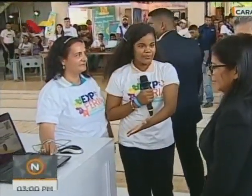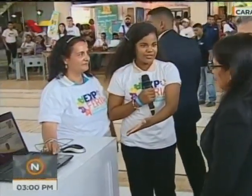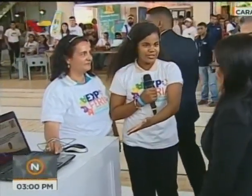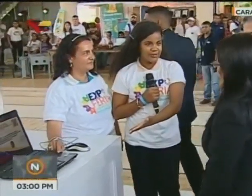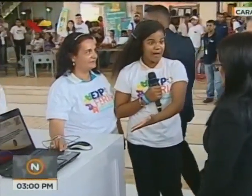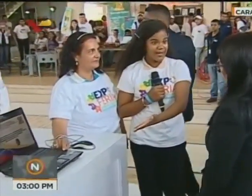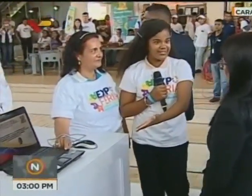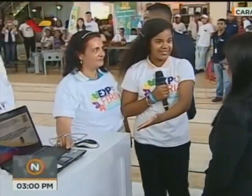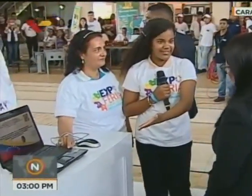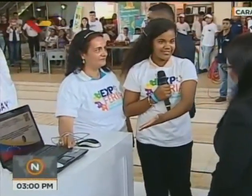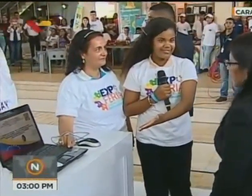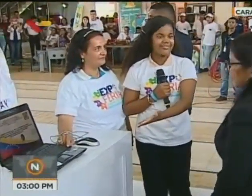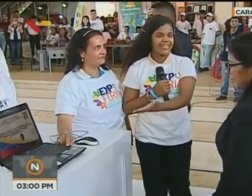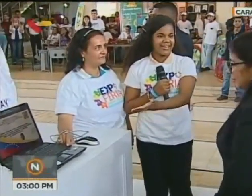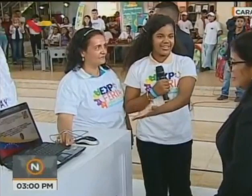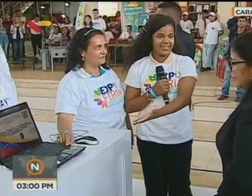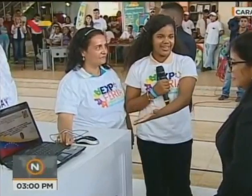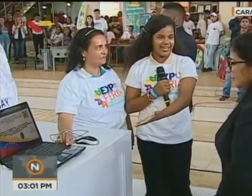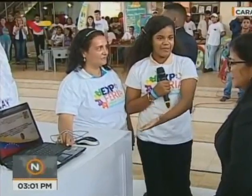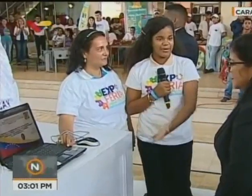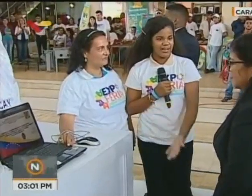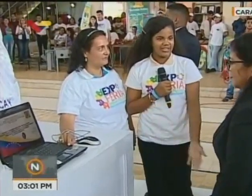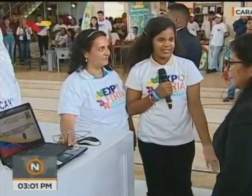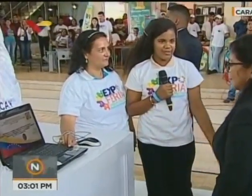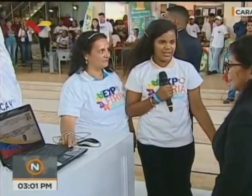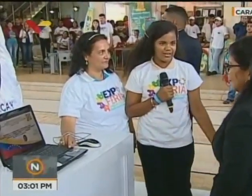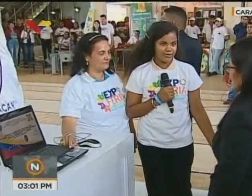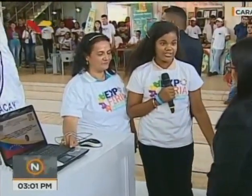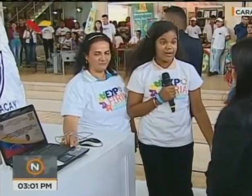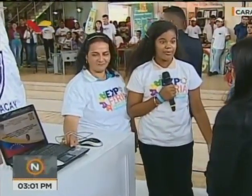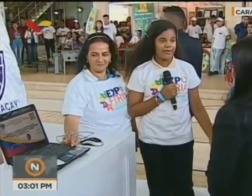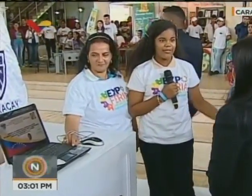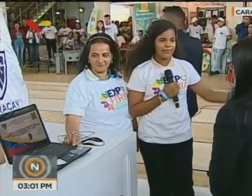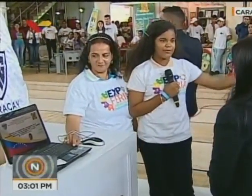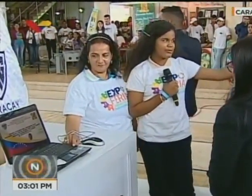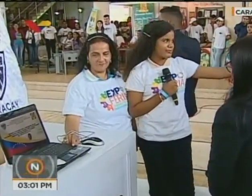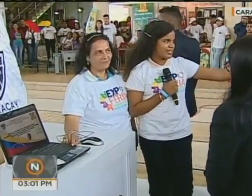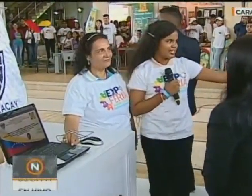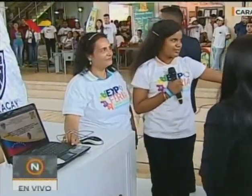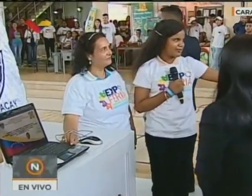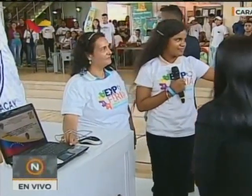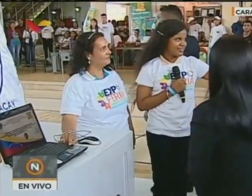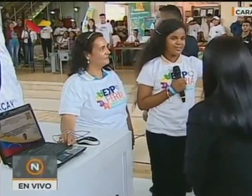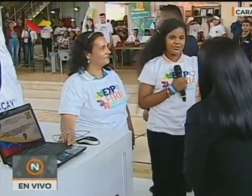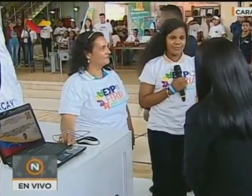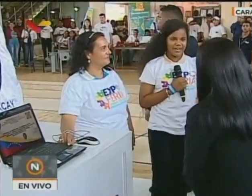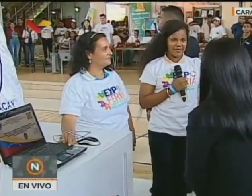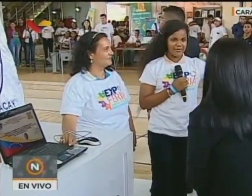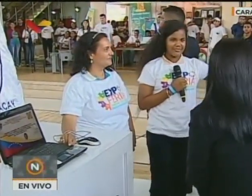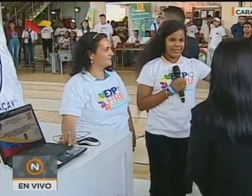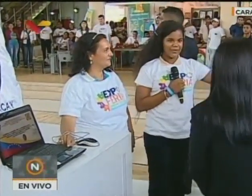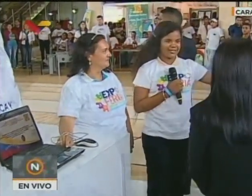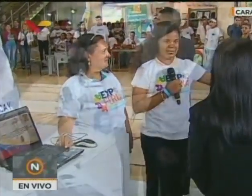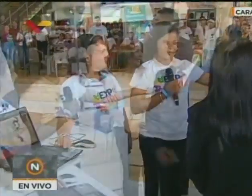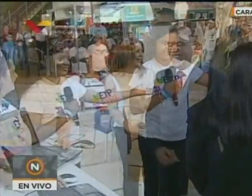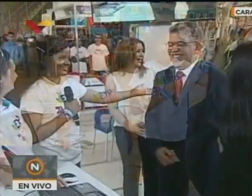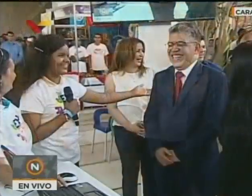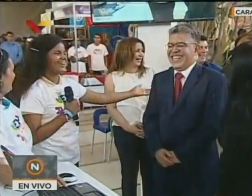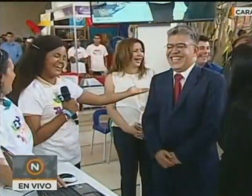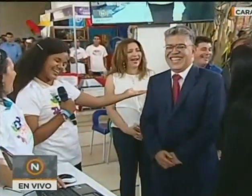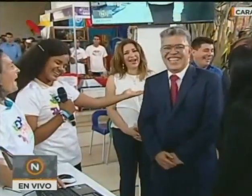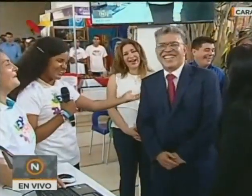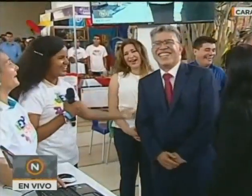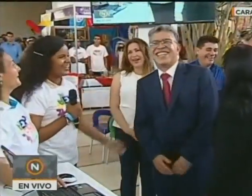nuestro proyecto avance de aquí de Manuel Atanasio Girardot, ya aprobado por nuestro ministro supremo de